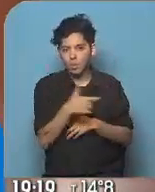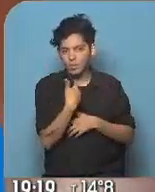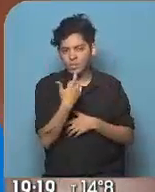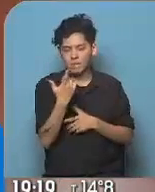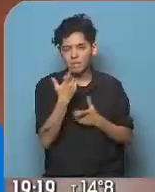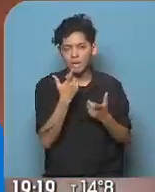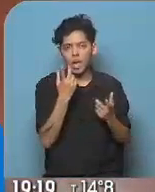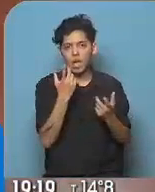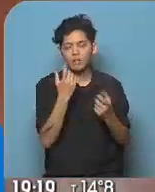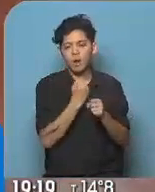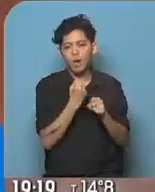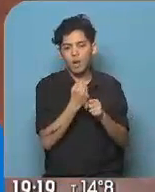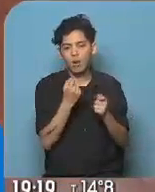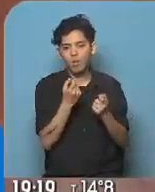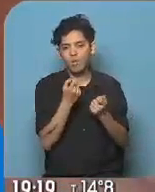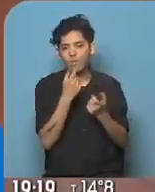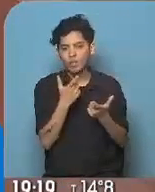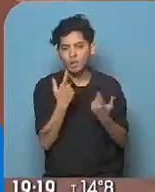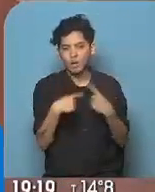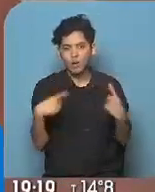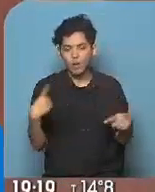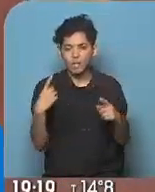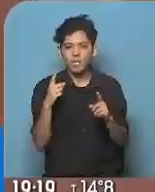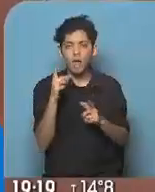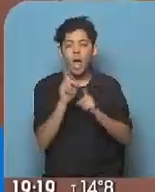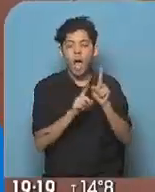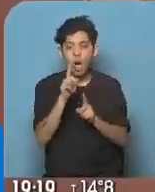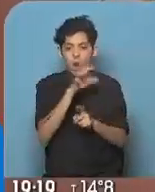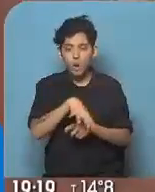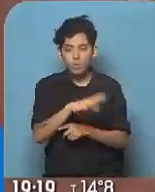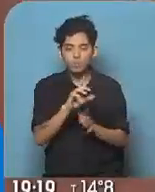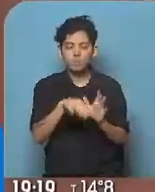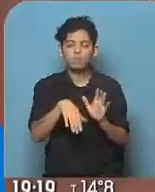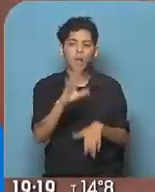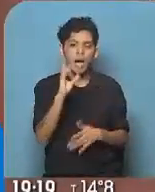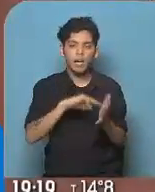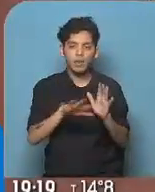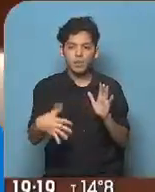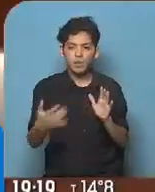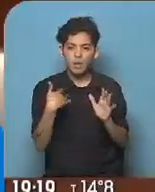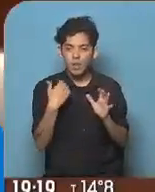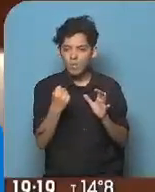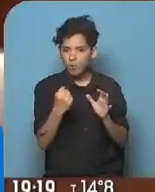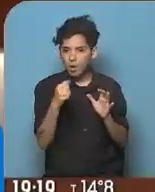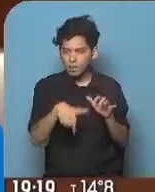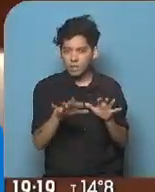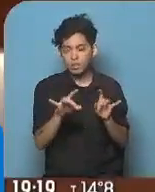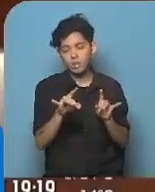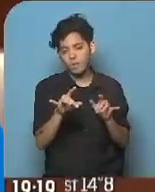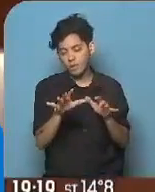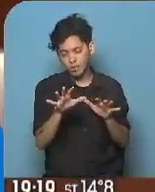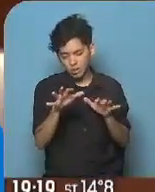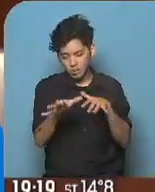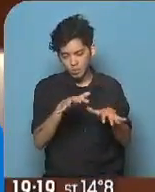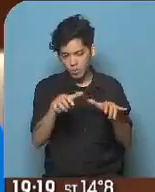todo tipo o sea lo que hay que entender es que sobre todo en algunos sectores en conurbano sobre todo que está bastante dura la situación ahí